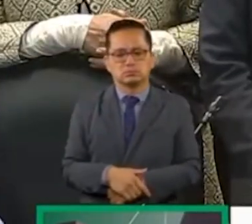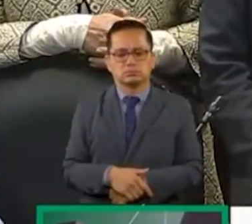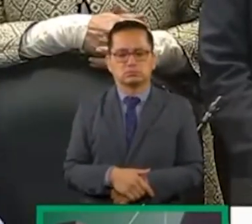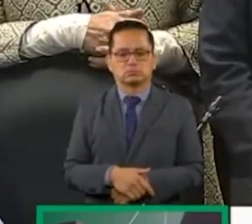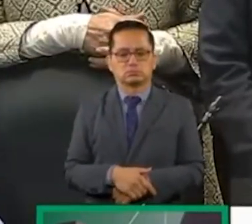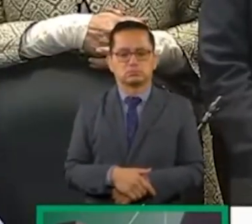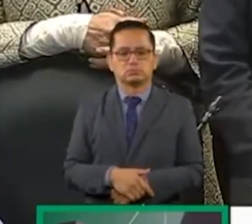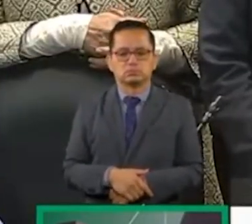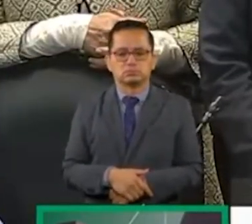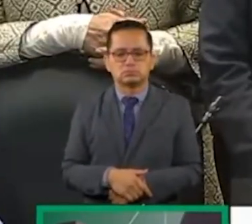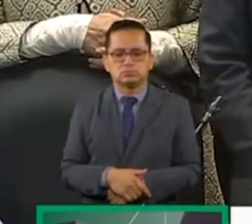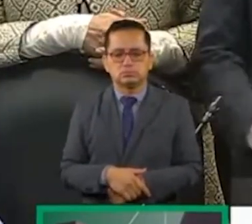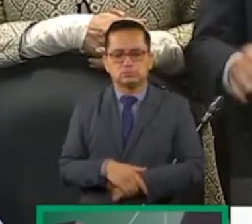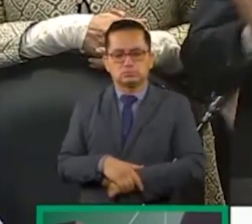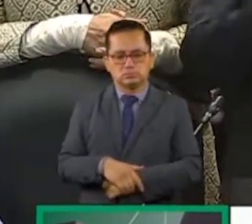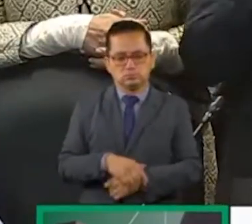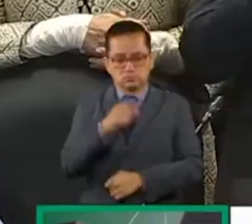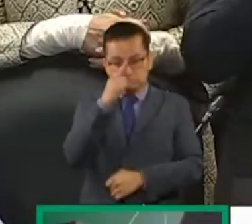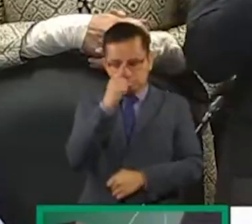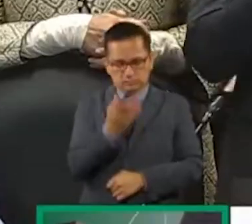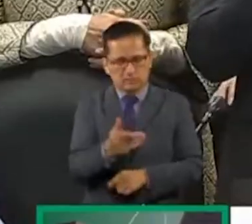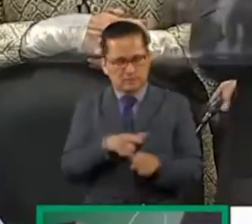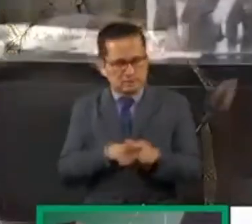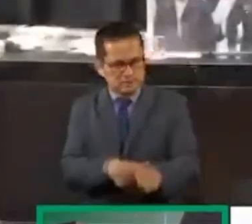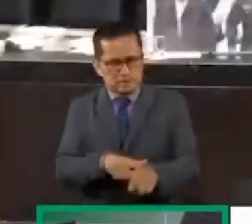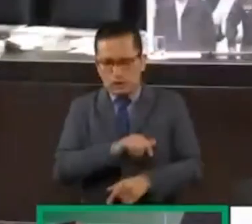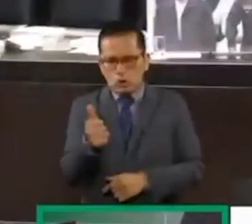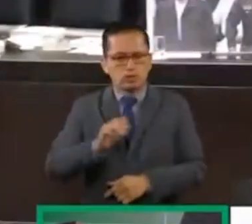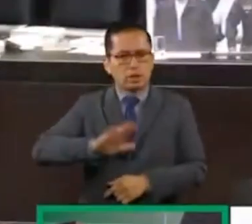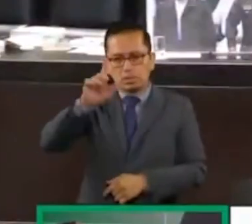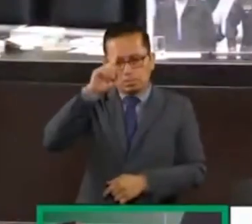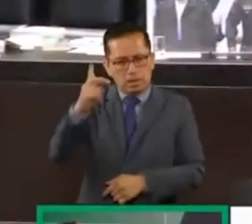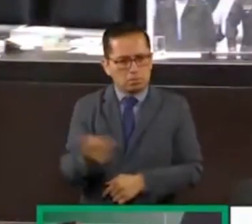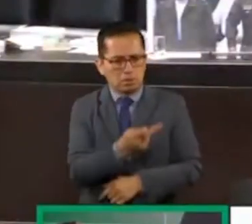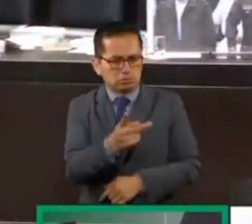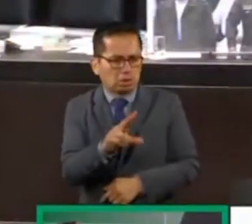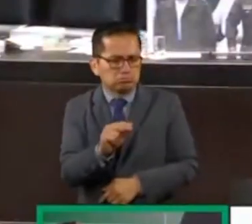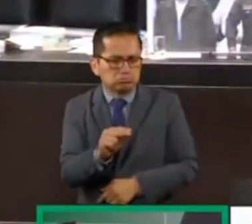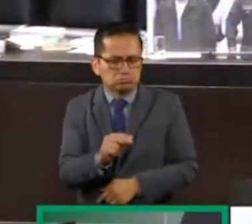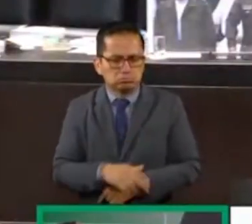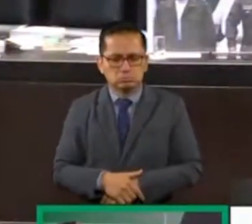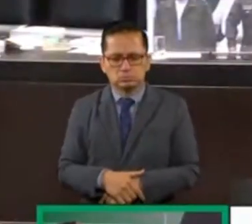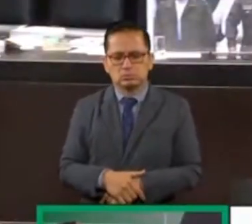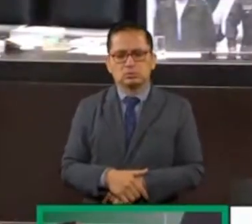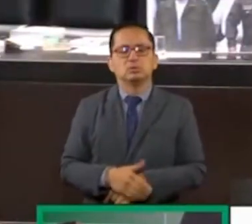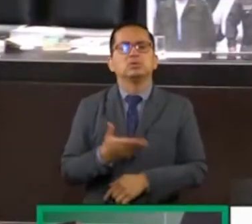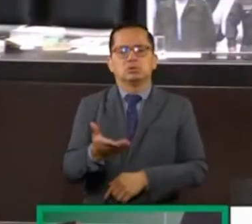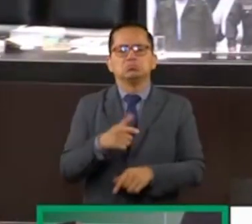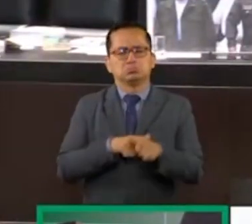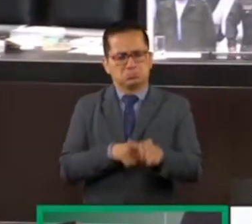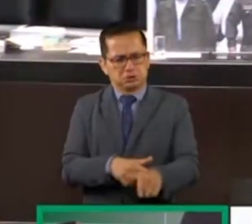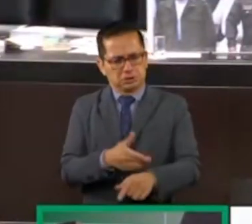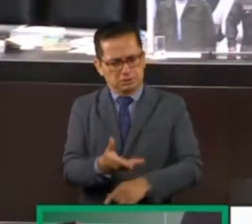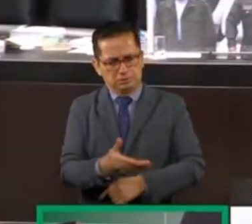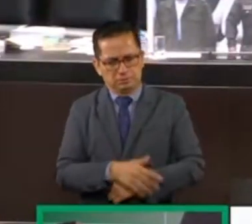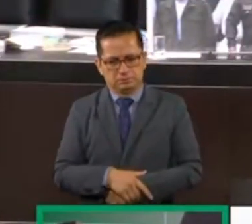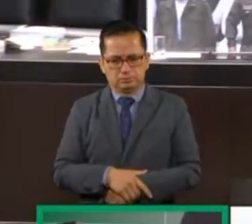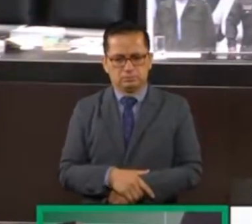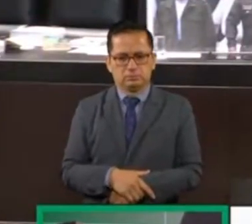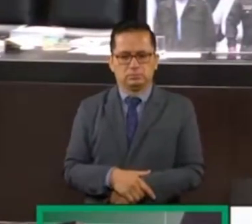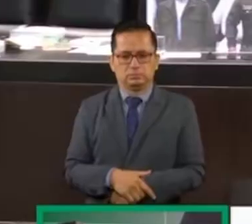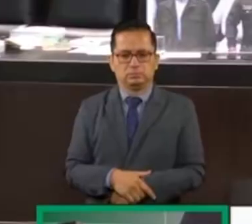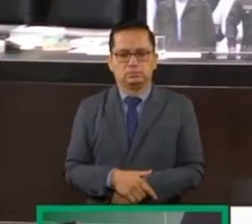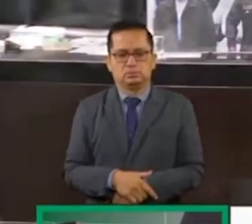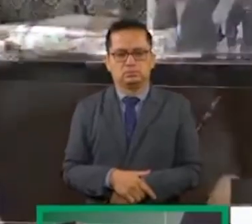Puede continuar, no tengo ninguna petición de pregunta hasta el momento y no se permiten diálogos. Puede continuar con su exposición, diputada.